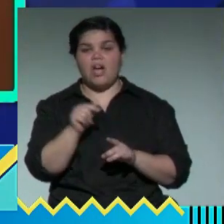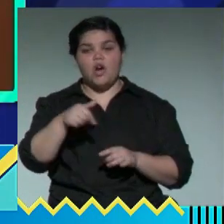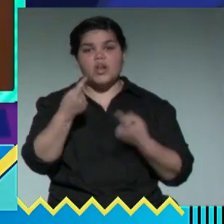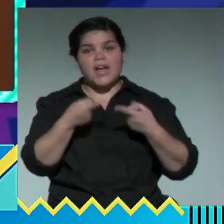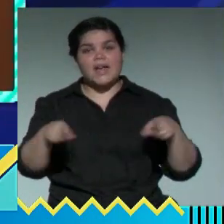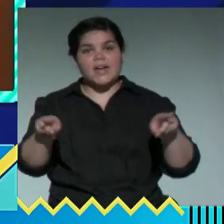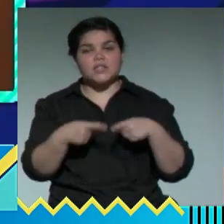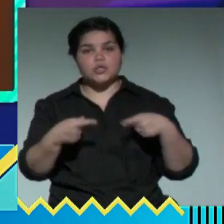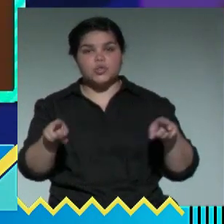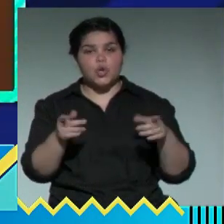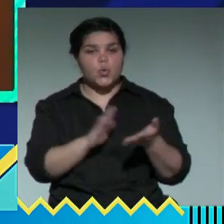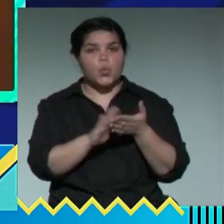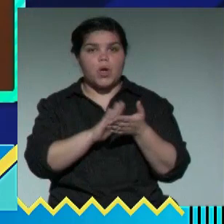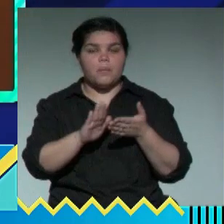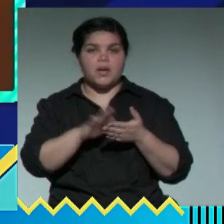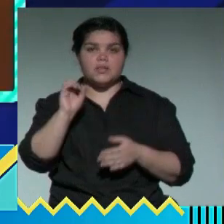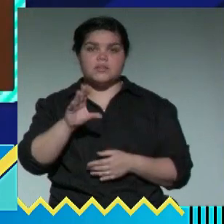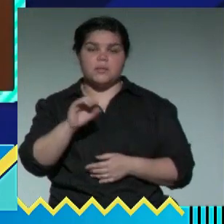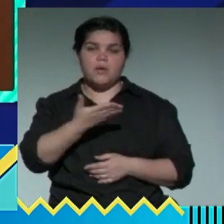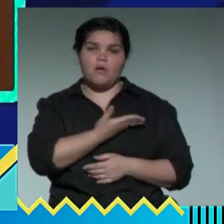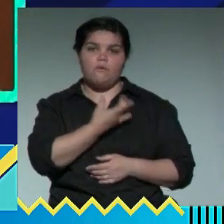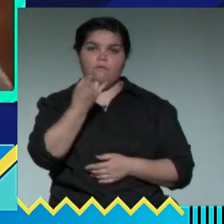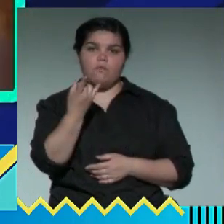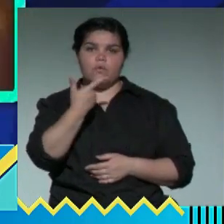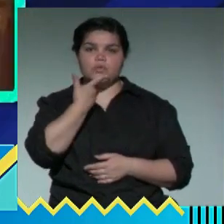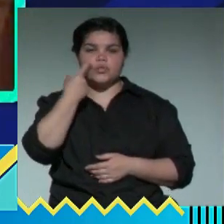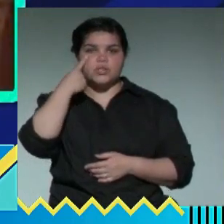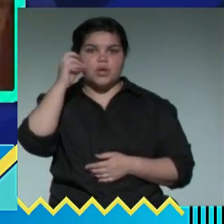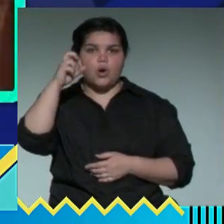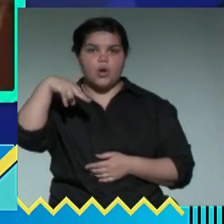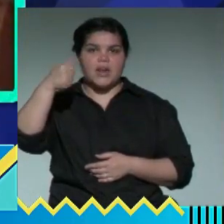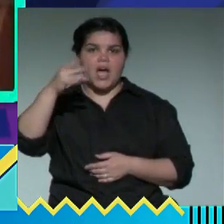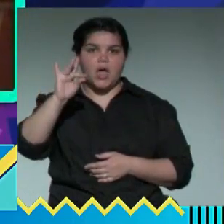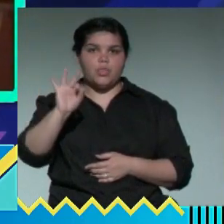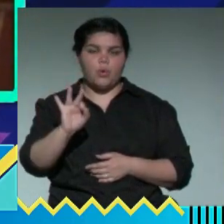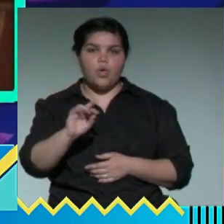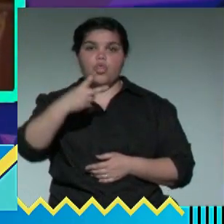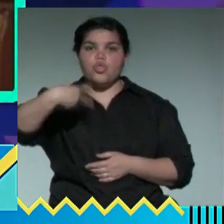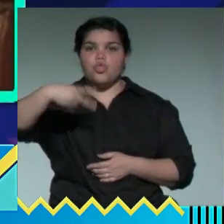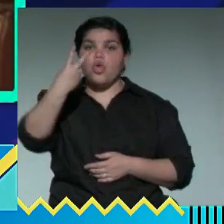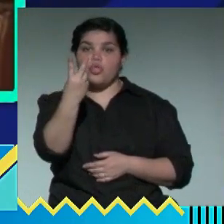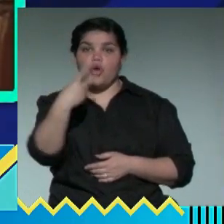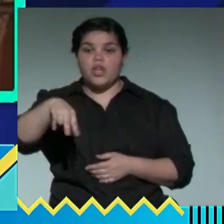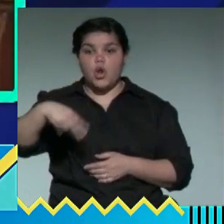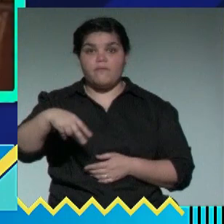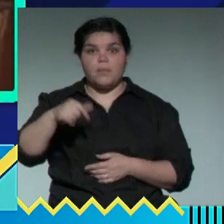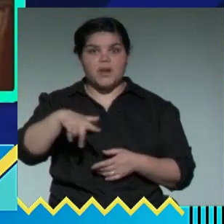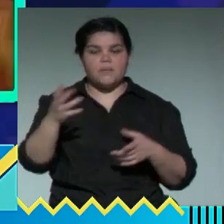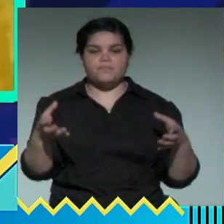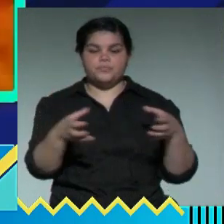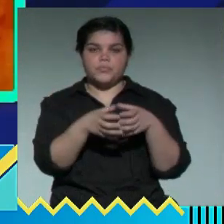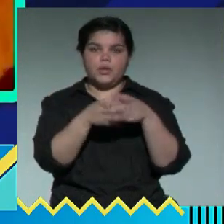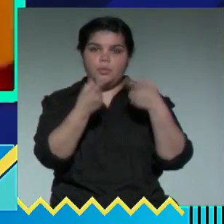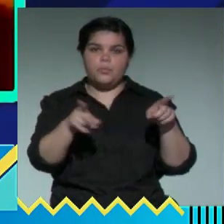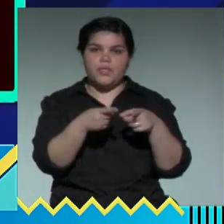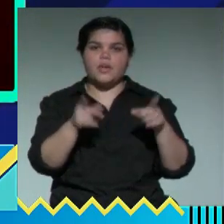llama Fusionados, que bien. Sale el 2 de noviembre, el videoclip y la canción. Estoy con una banda impresionante de músicos